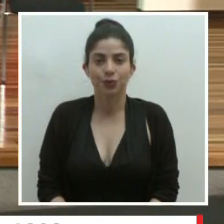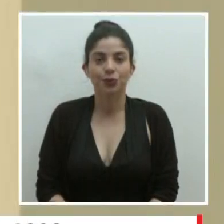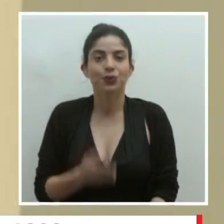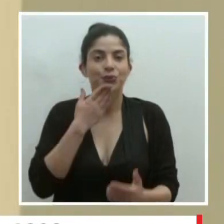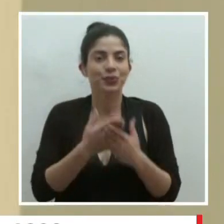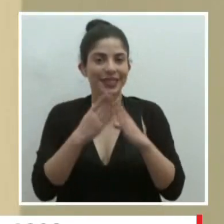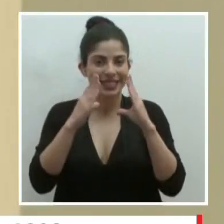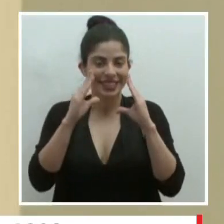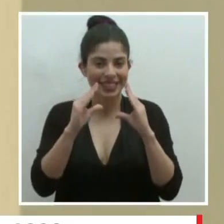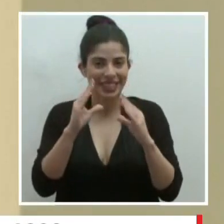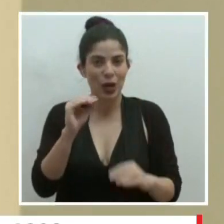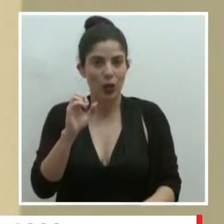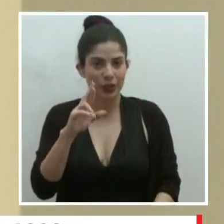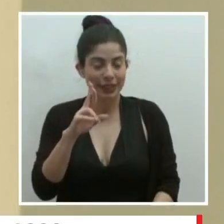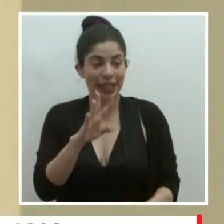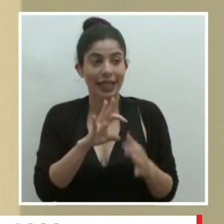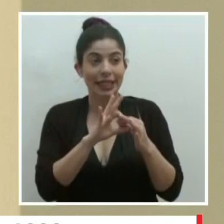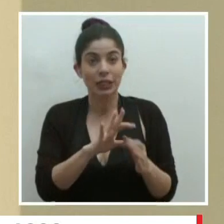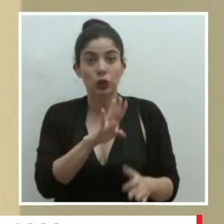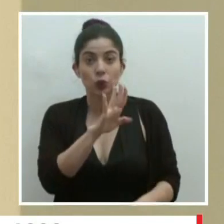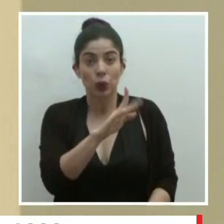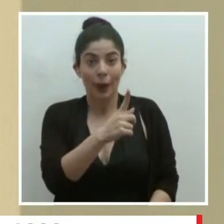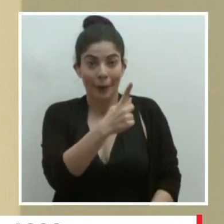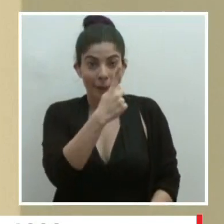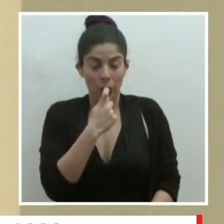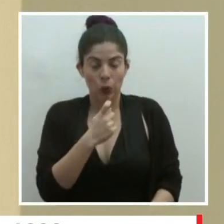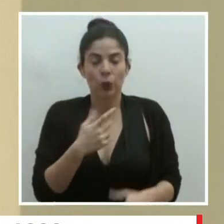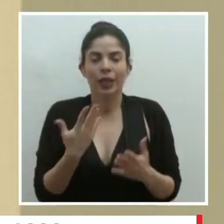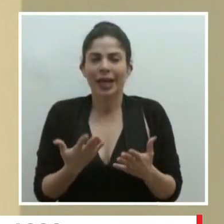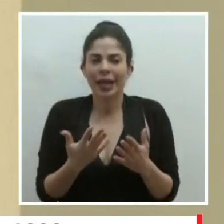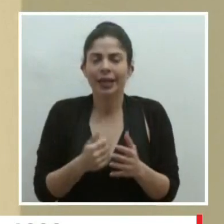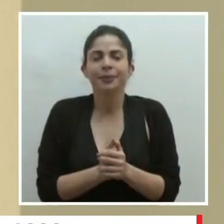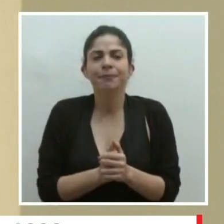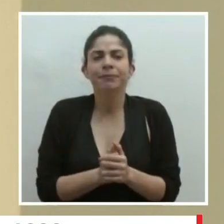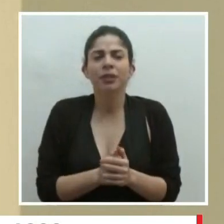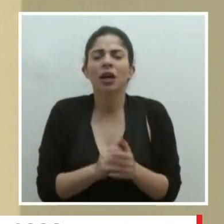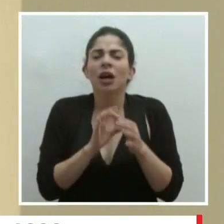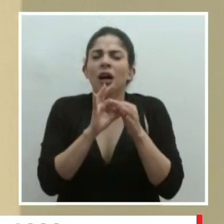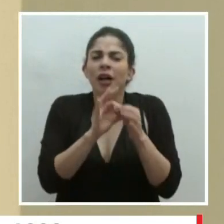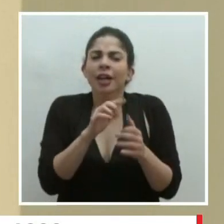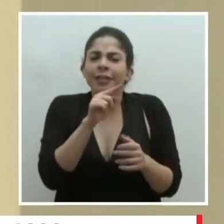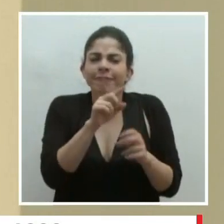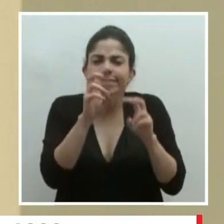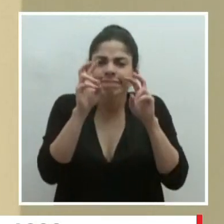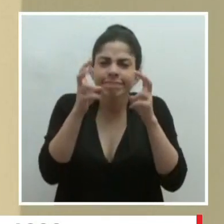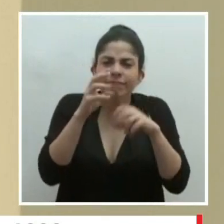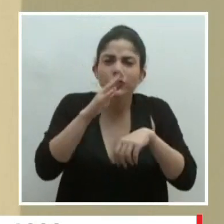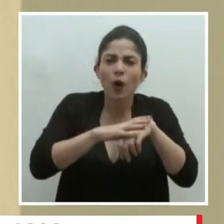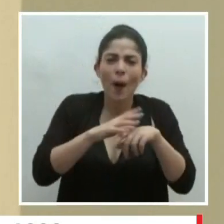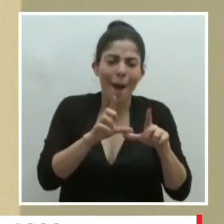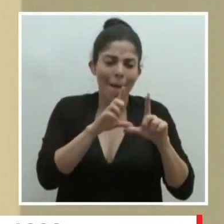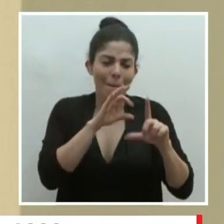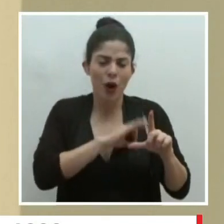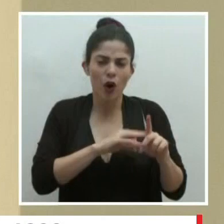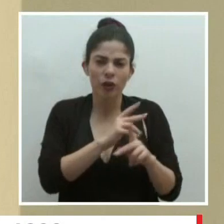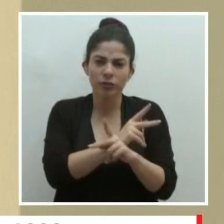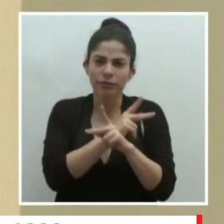Buenas tardes, Oscar. En relación con sus consultas, lo siguiente. En relación con el tema del bono